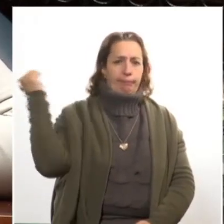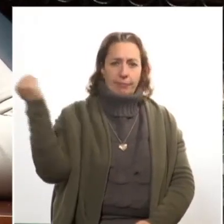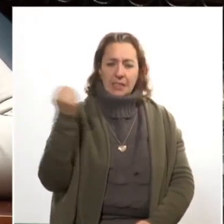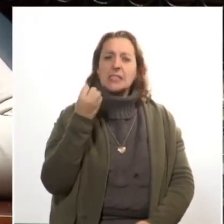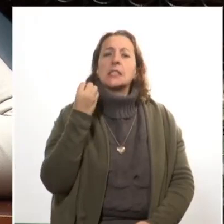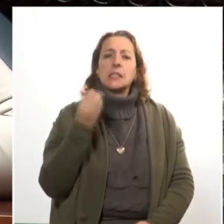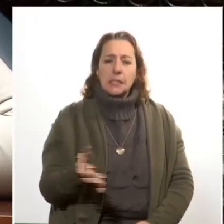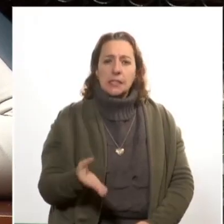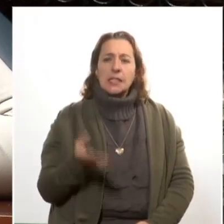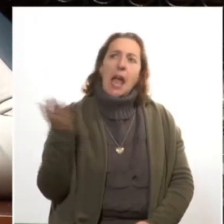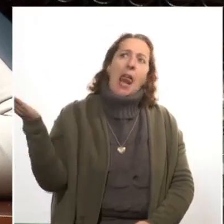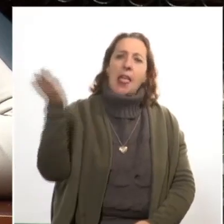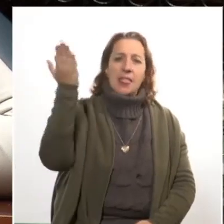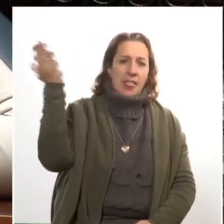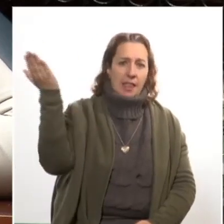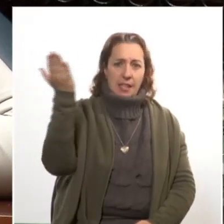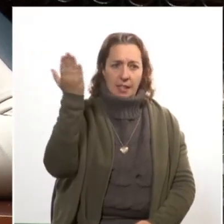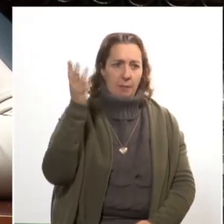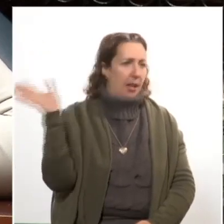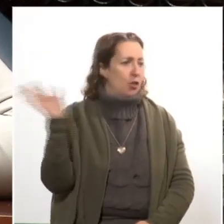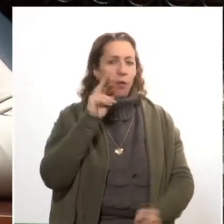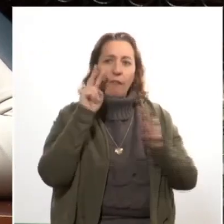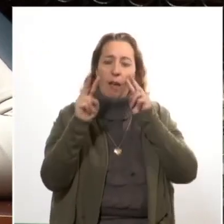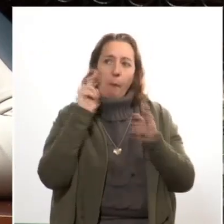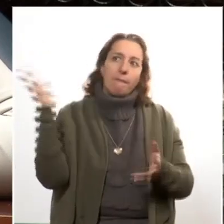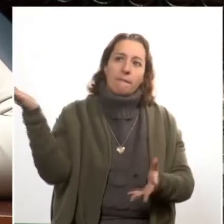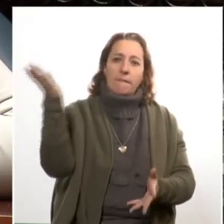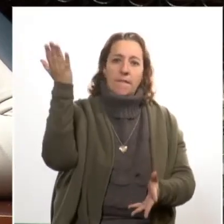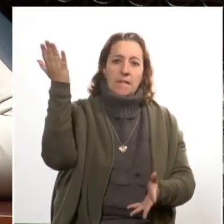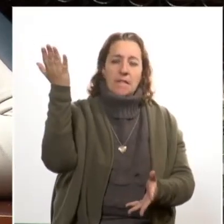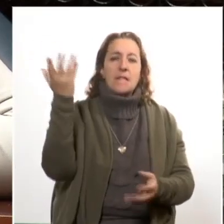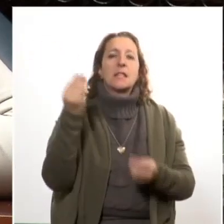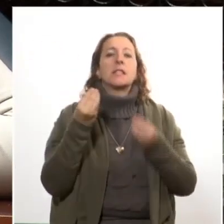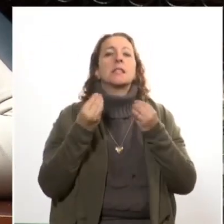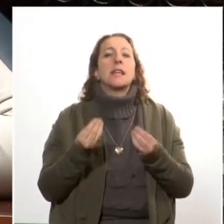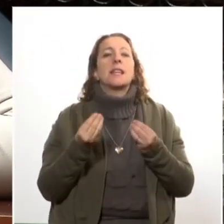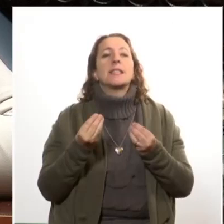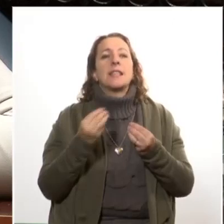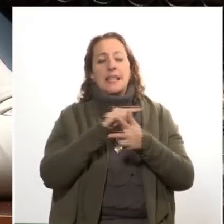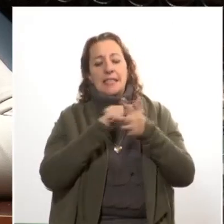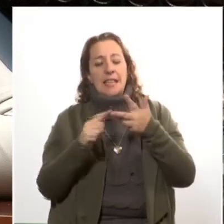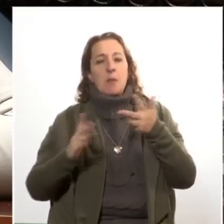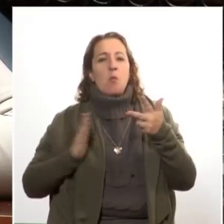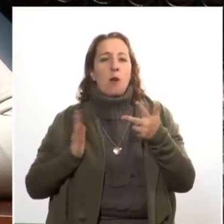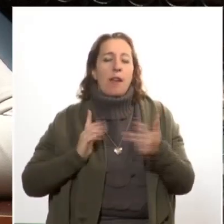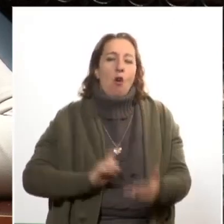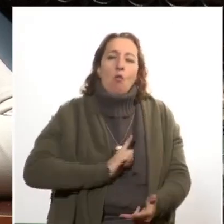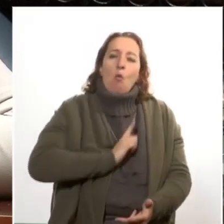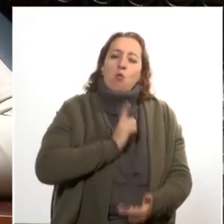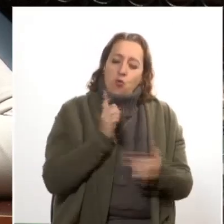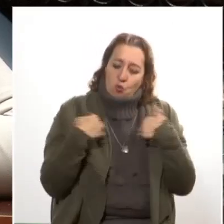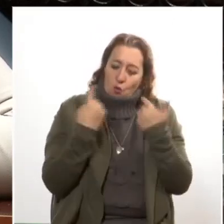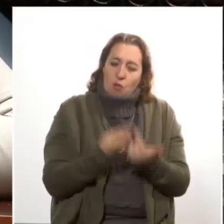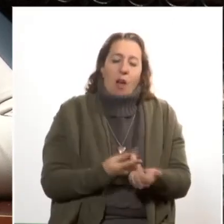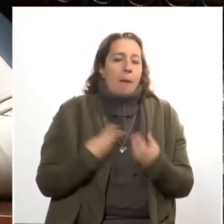¿Qué es lo que las engrandece a los ojos de todos nosotros? ¿Qué es de ella lo que nos llena de orgullo, nos emociona, nos